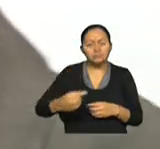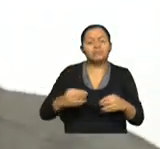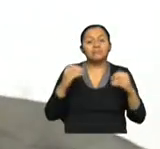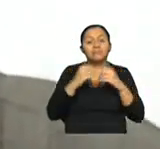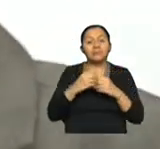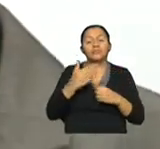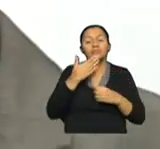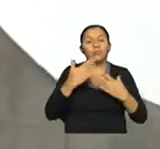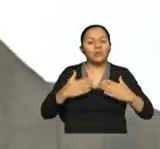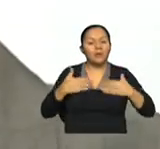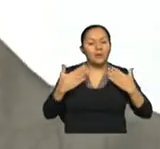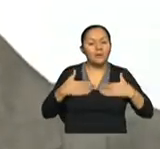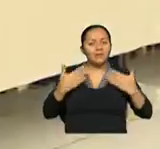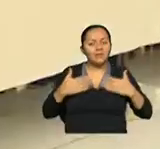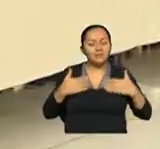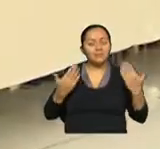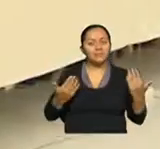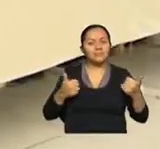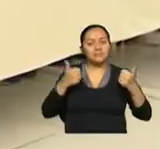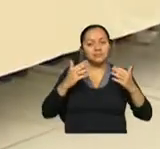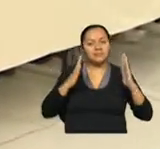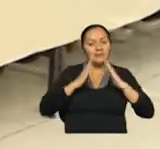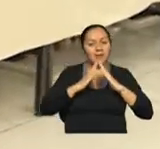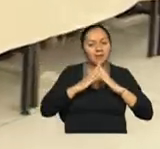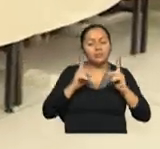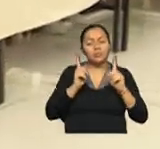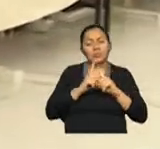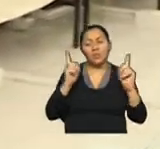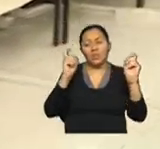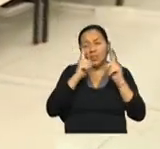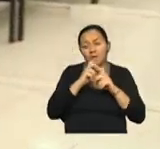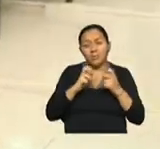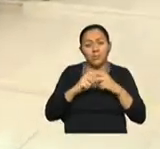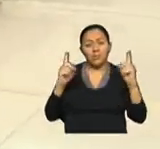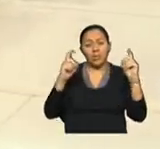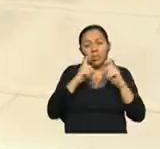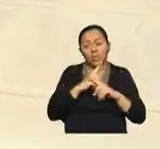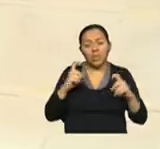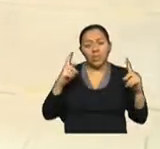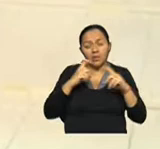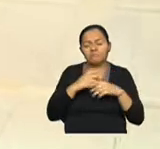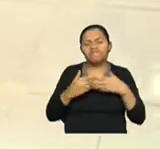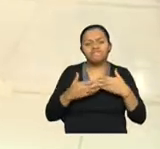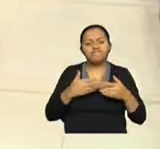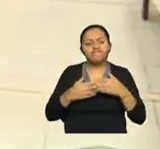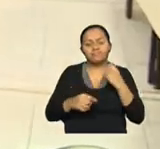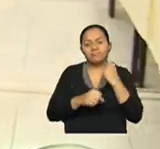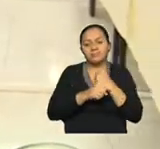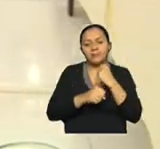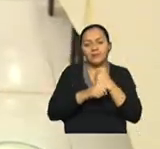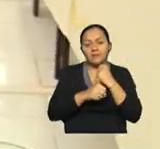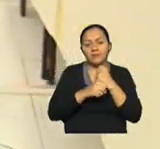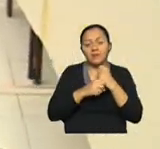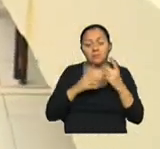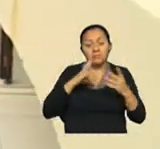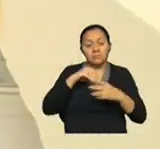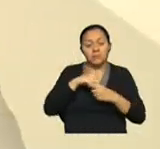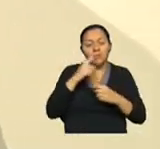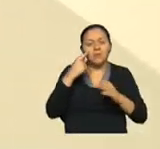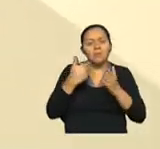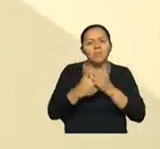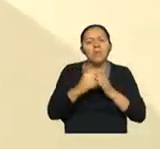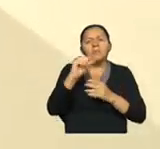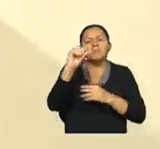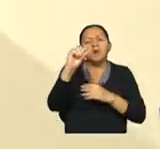llevar alegría a sus casas, a pesar de todas las dificultades del trabajo. Así que esto es una muestra